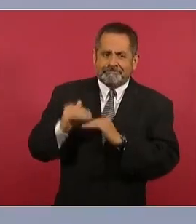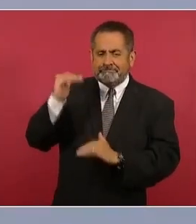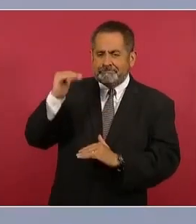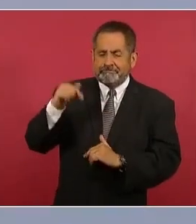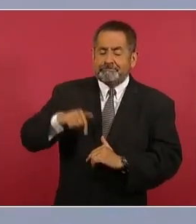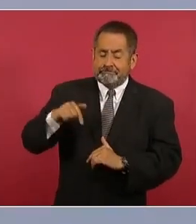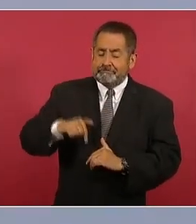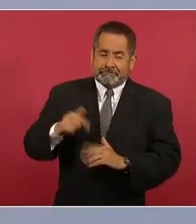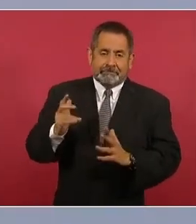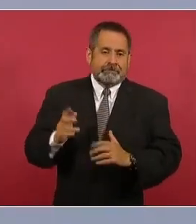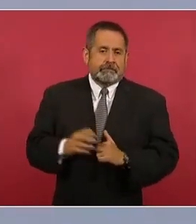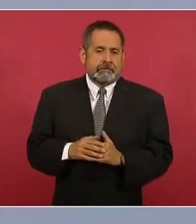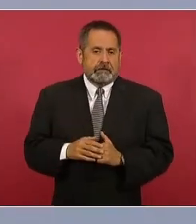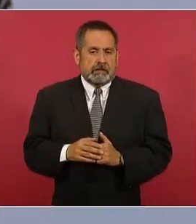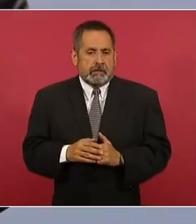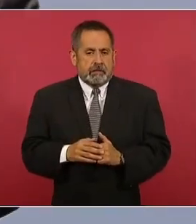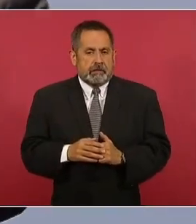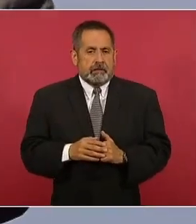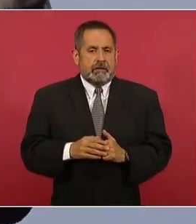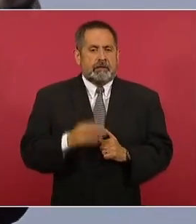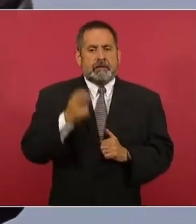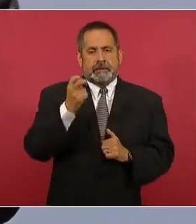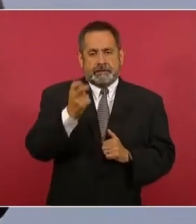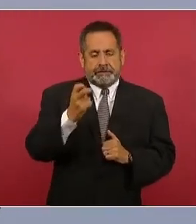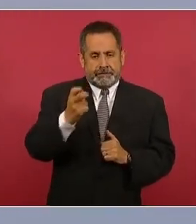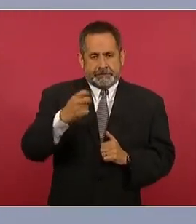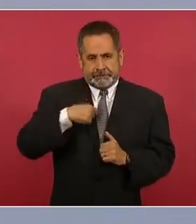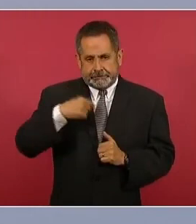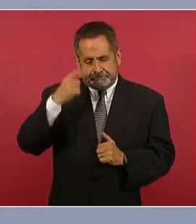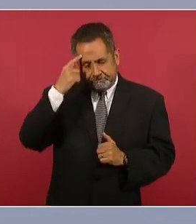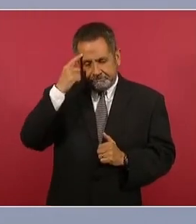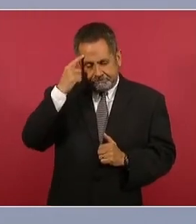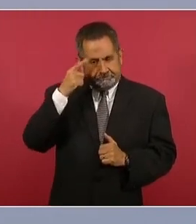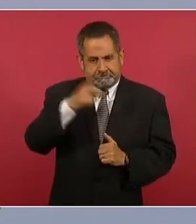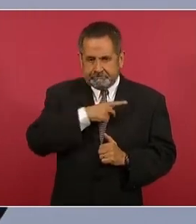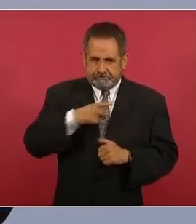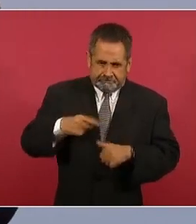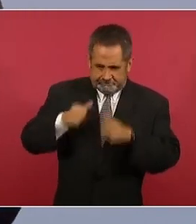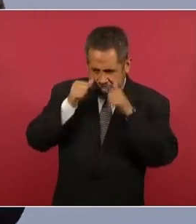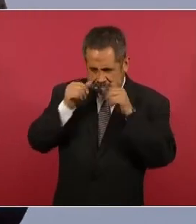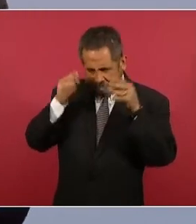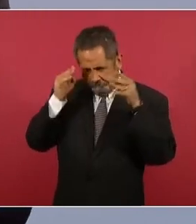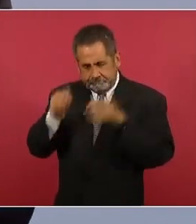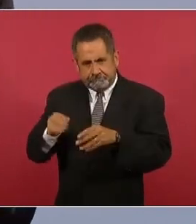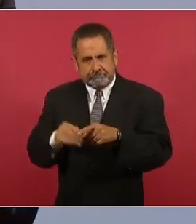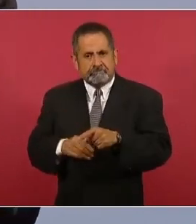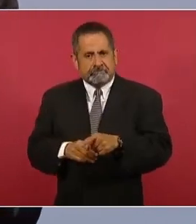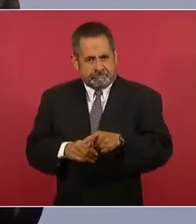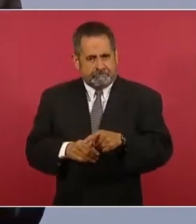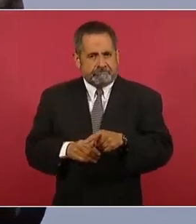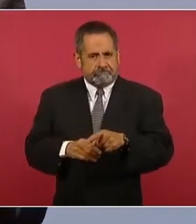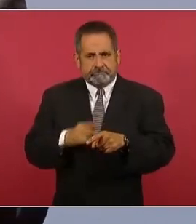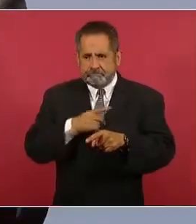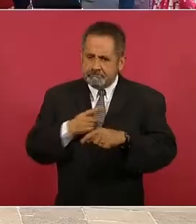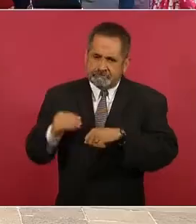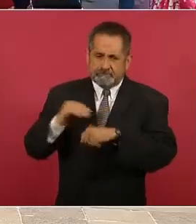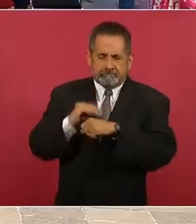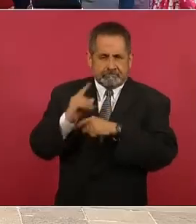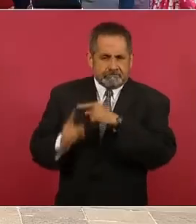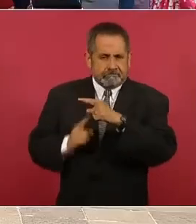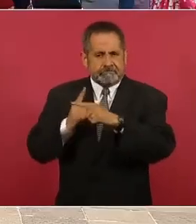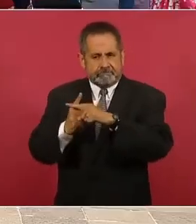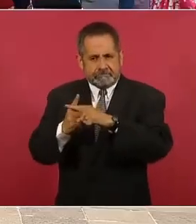alimentos. Por eso tenemos que enfocarnos a incrementar la